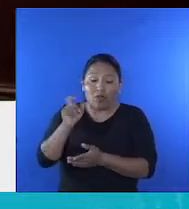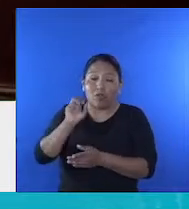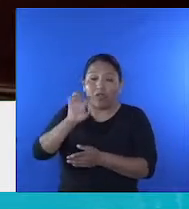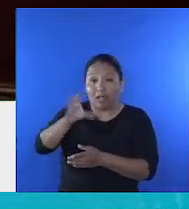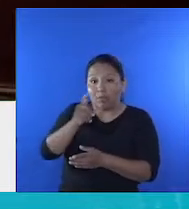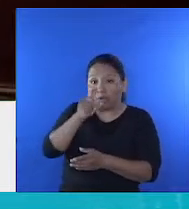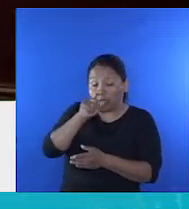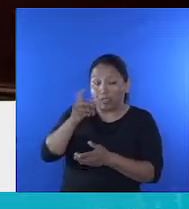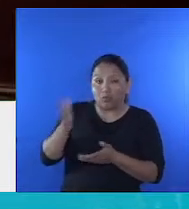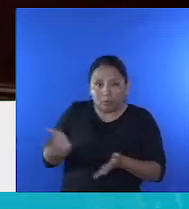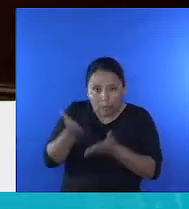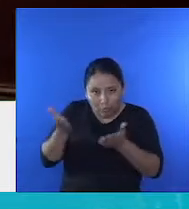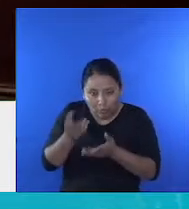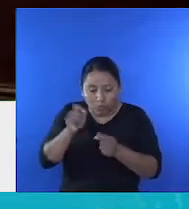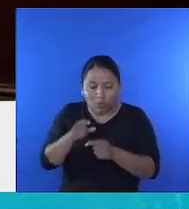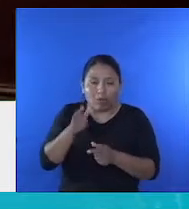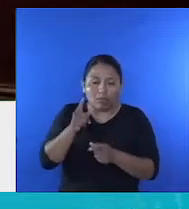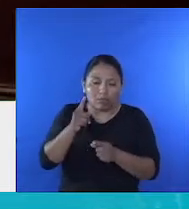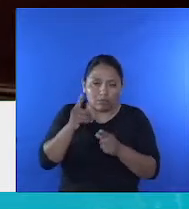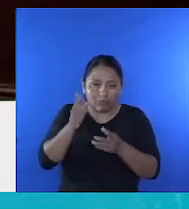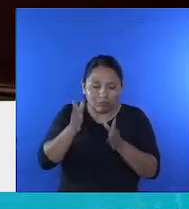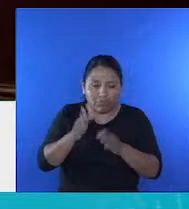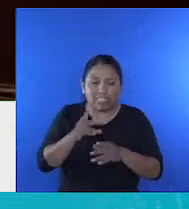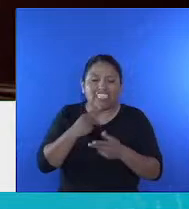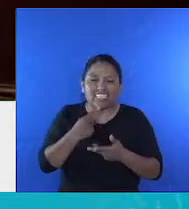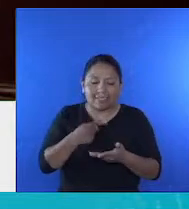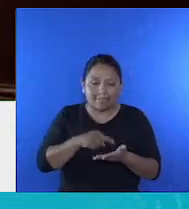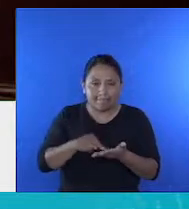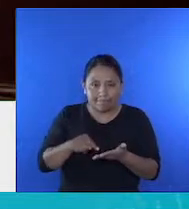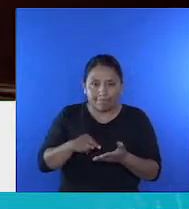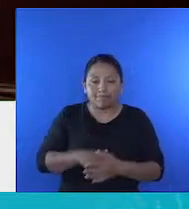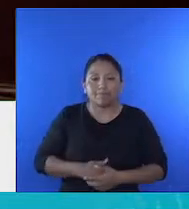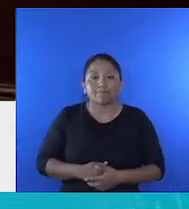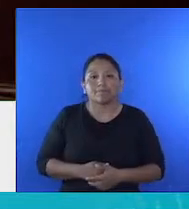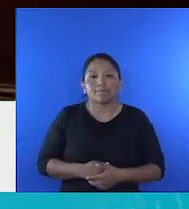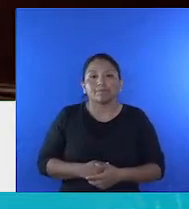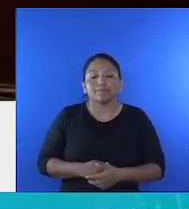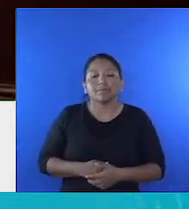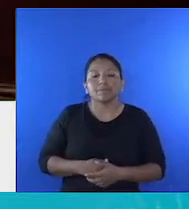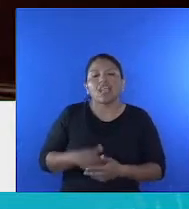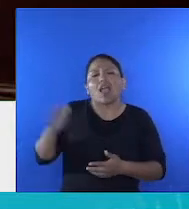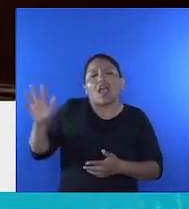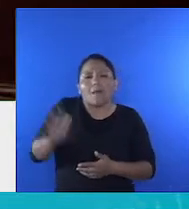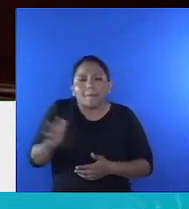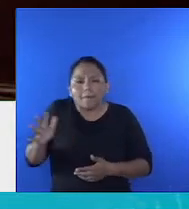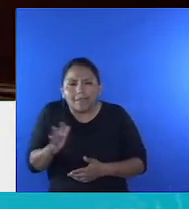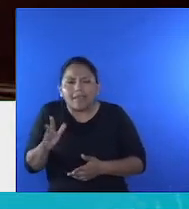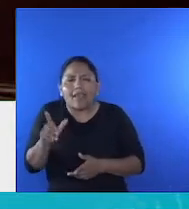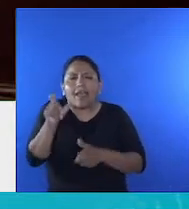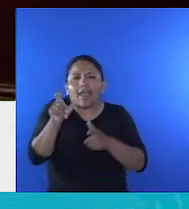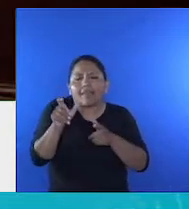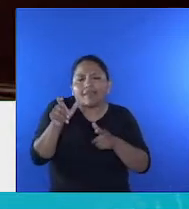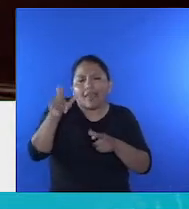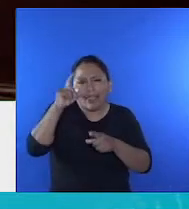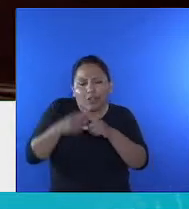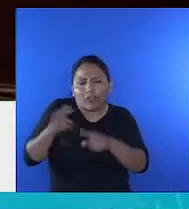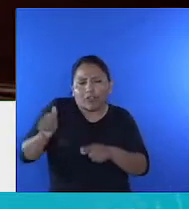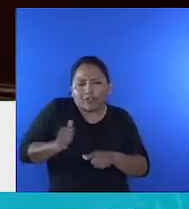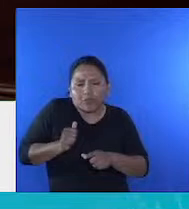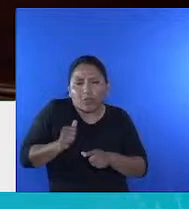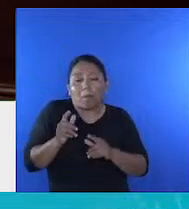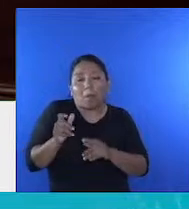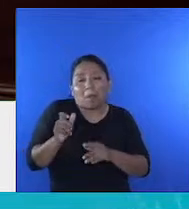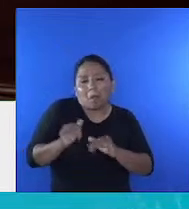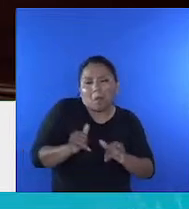impulsores de la causa por torturas, dice algo muy interesante. Dice: las amenazas que recibían los soldados conscriptos para un